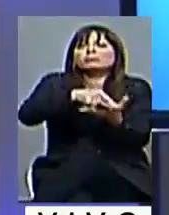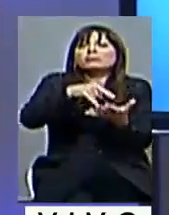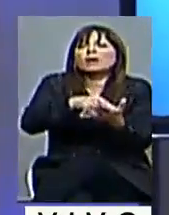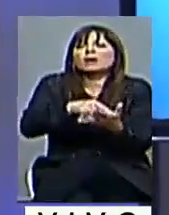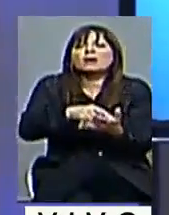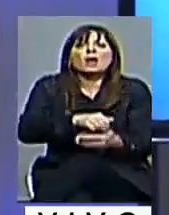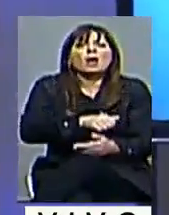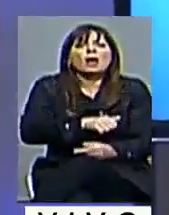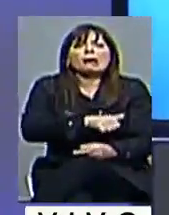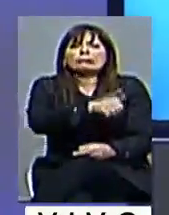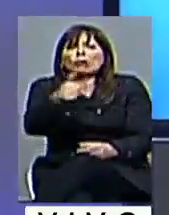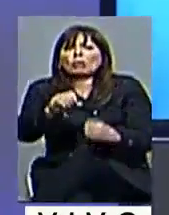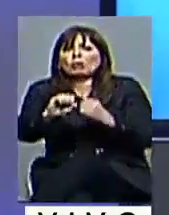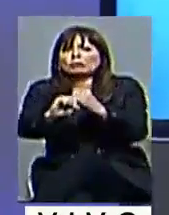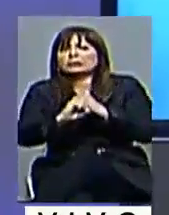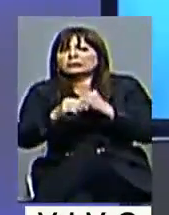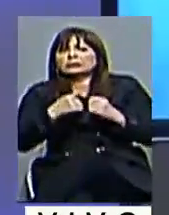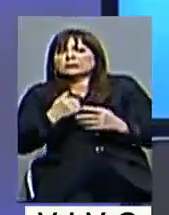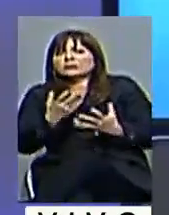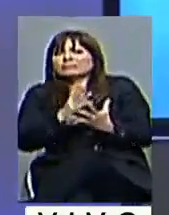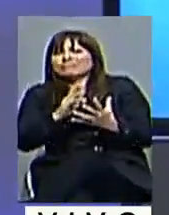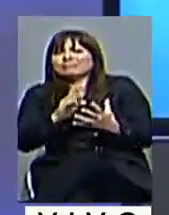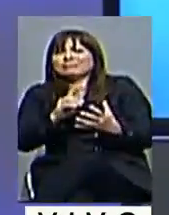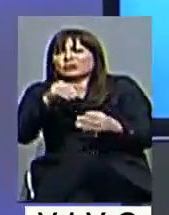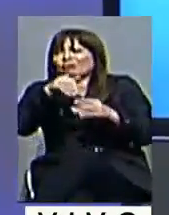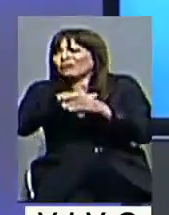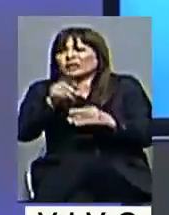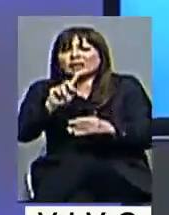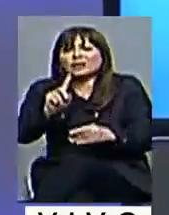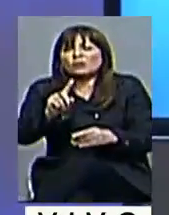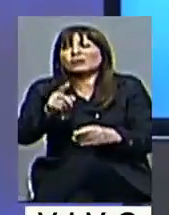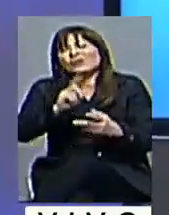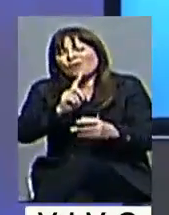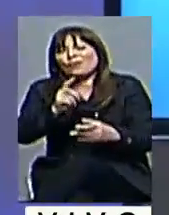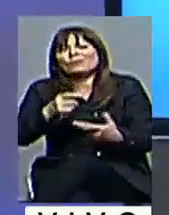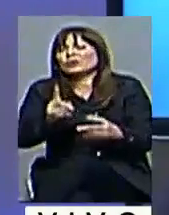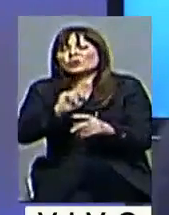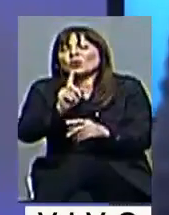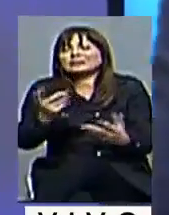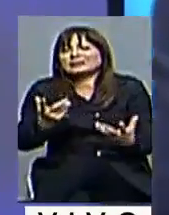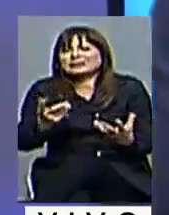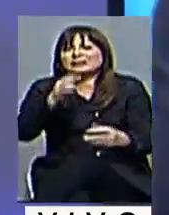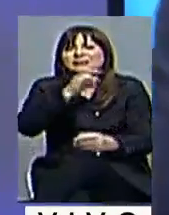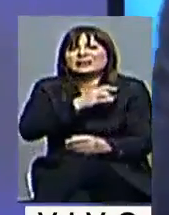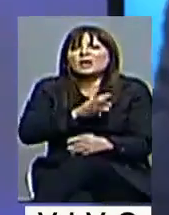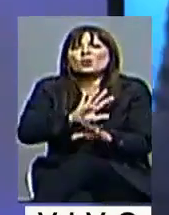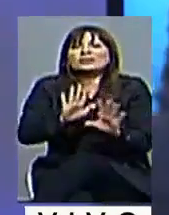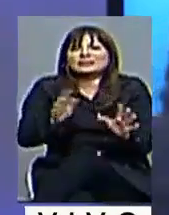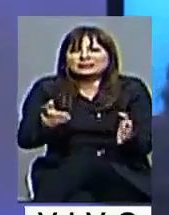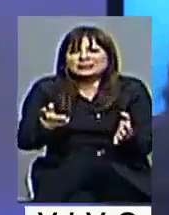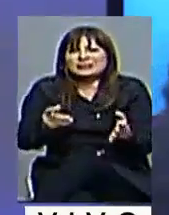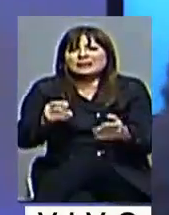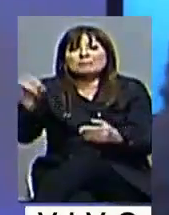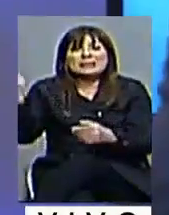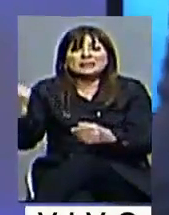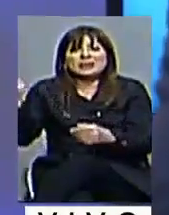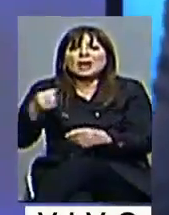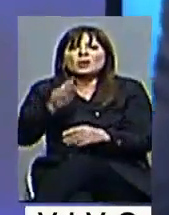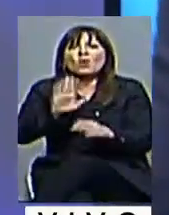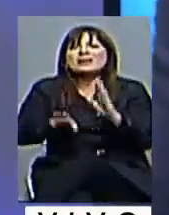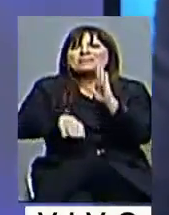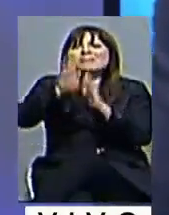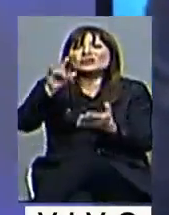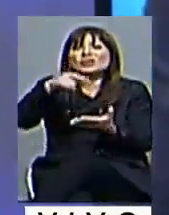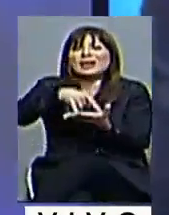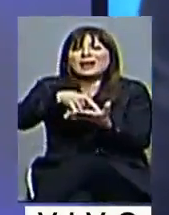votar que no, porque es una iniciativa del gobierno al que yo me opongo. Eso no es así en Chile, no ha sido así. Piñera no tuvo mayoría en la